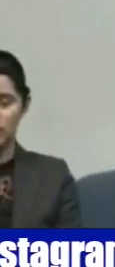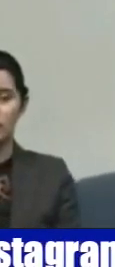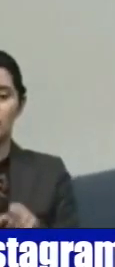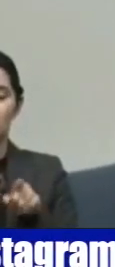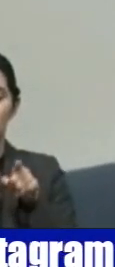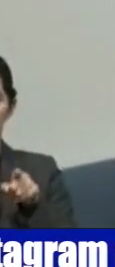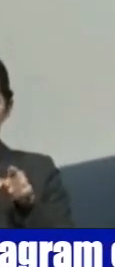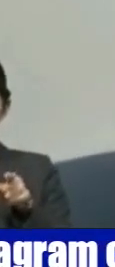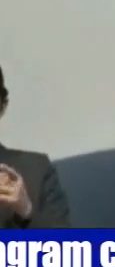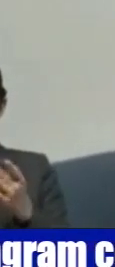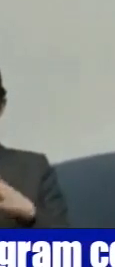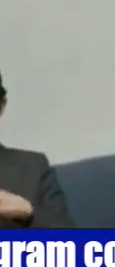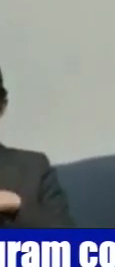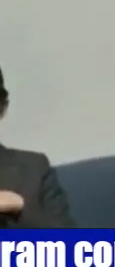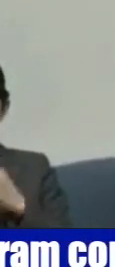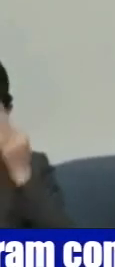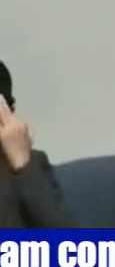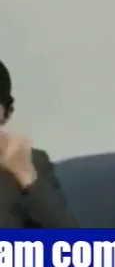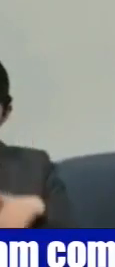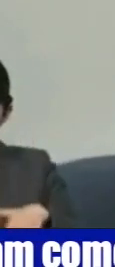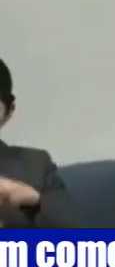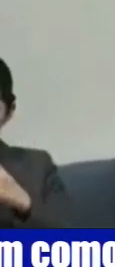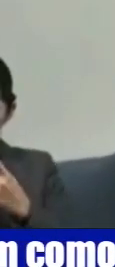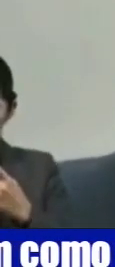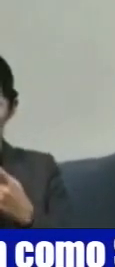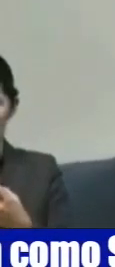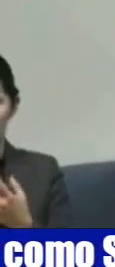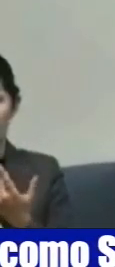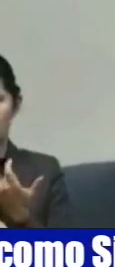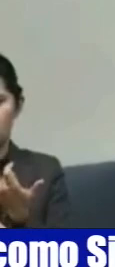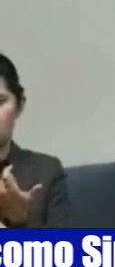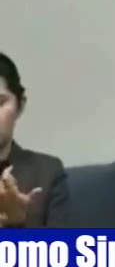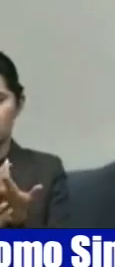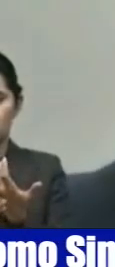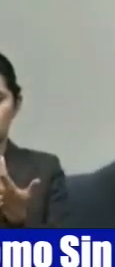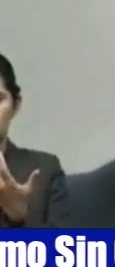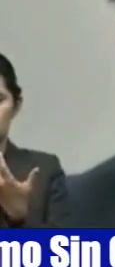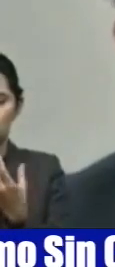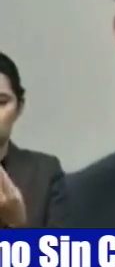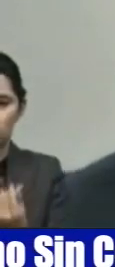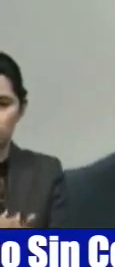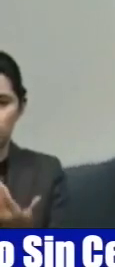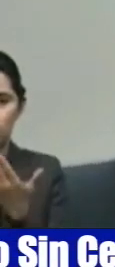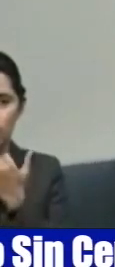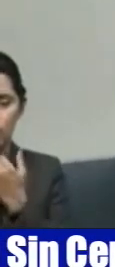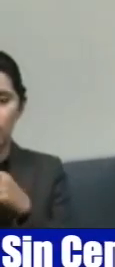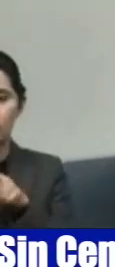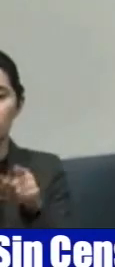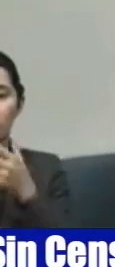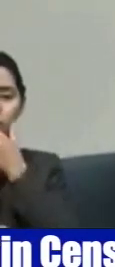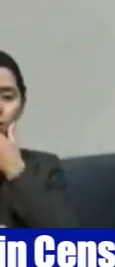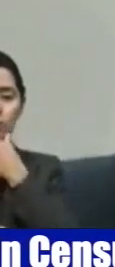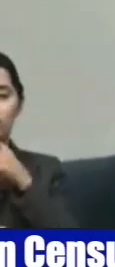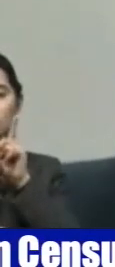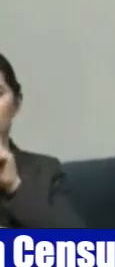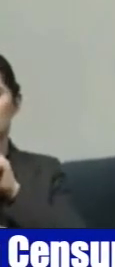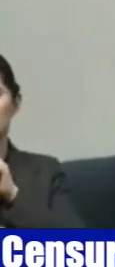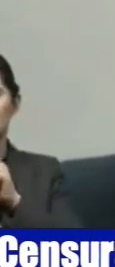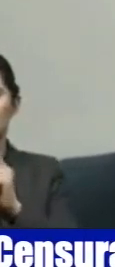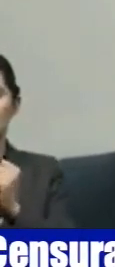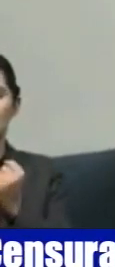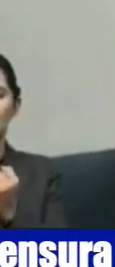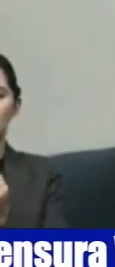crisis de las finanzas estatales, las y los consejeros se aprobaron pues